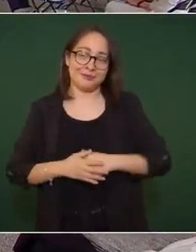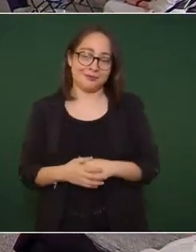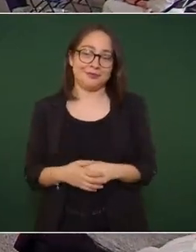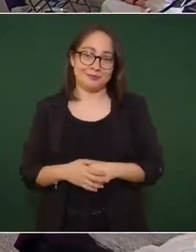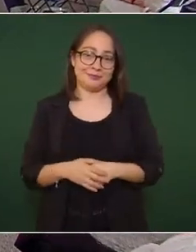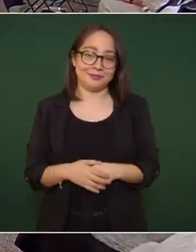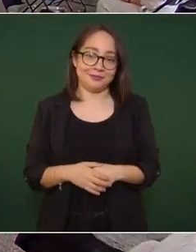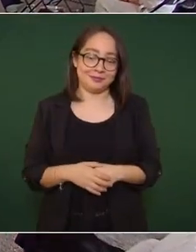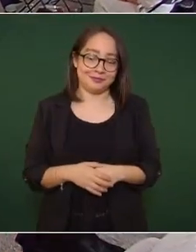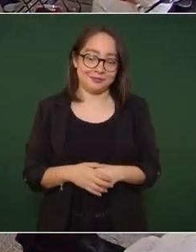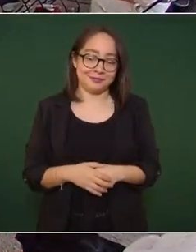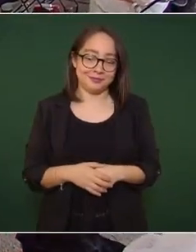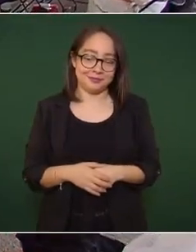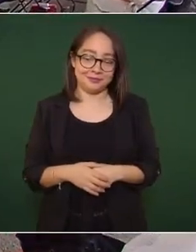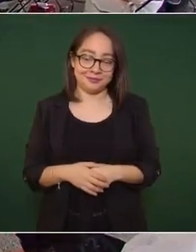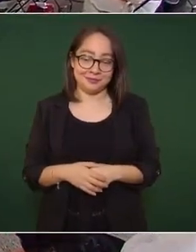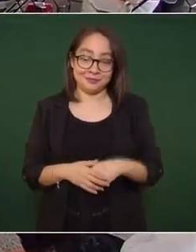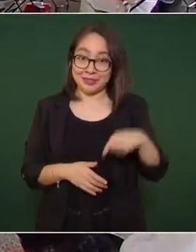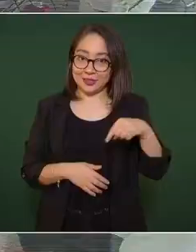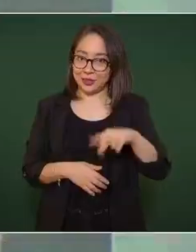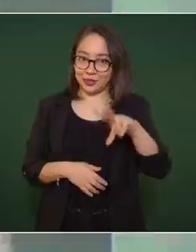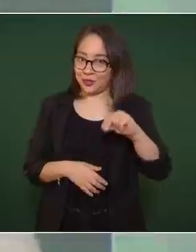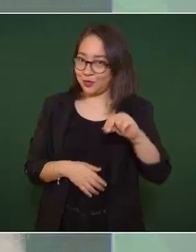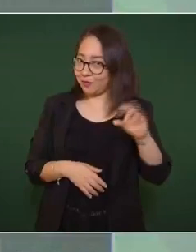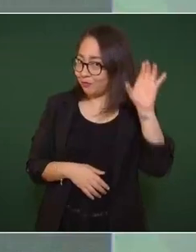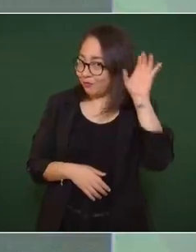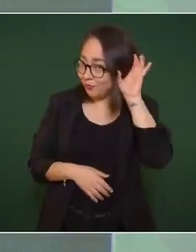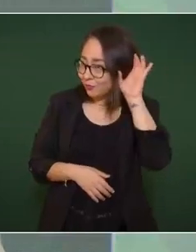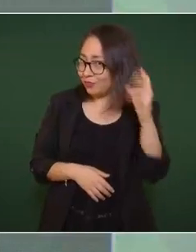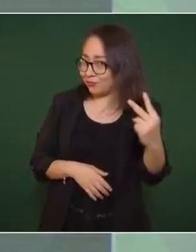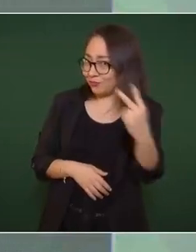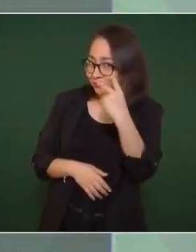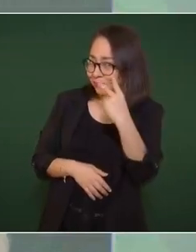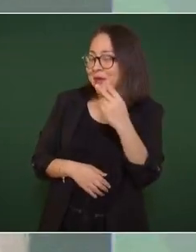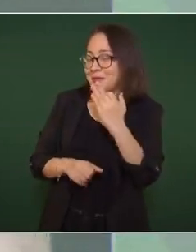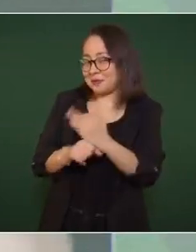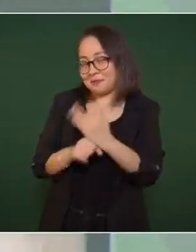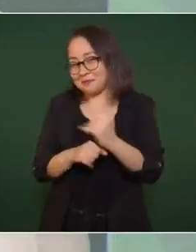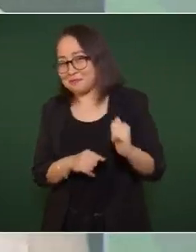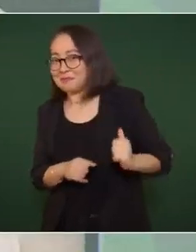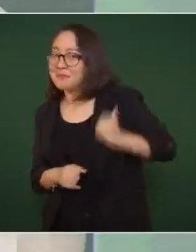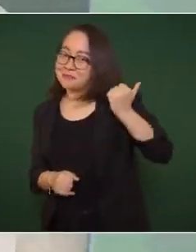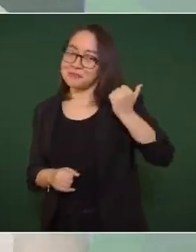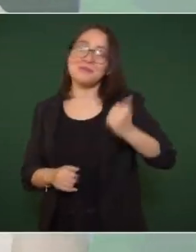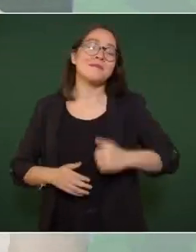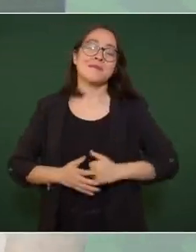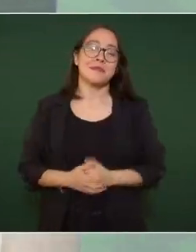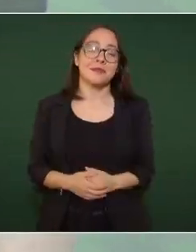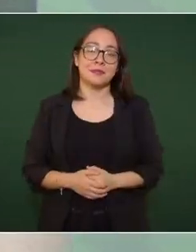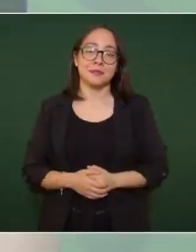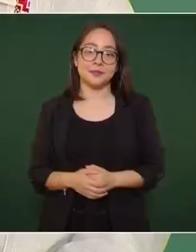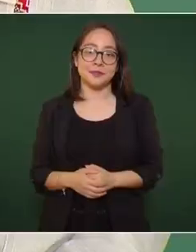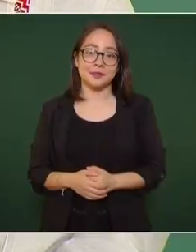aquí donde no nos escuchan y ahora no nos ven, pues vamos a aprovechar, ¿no?